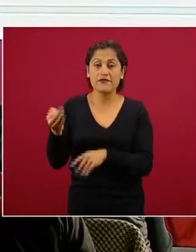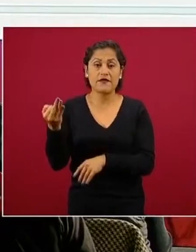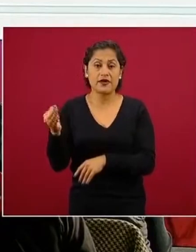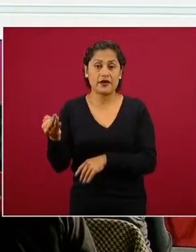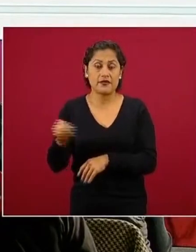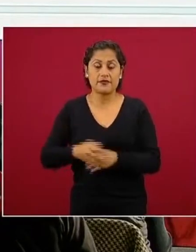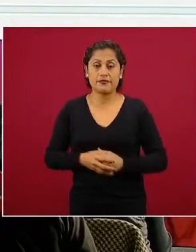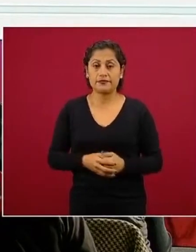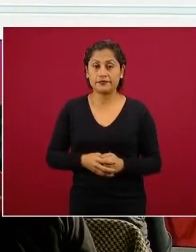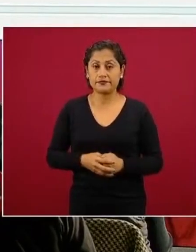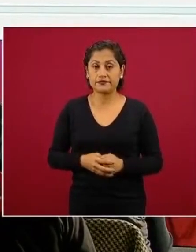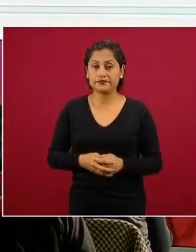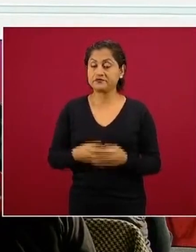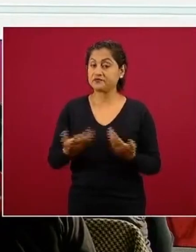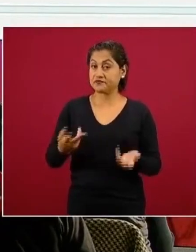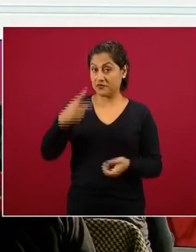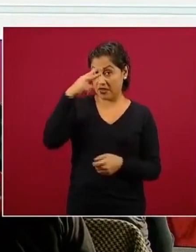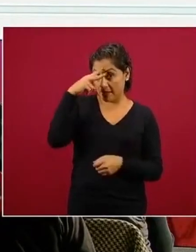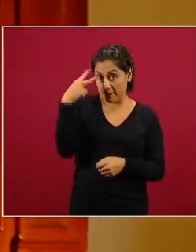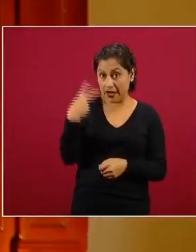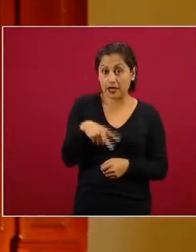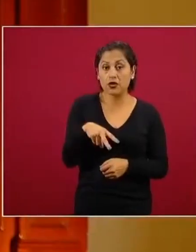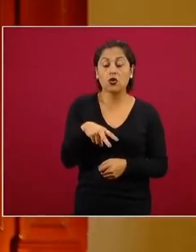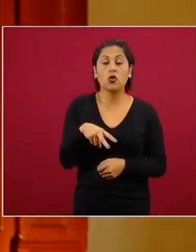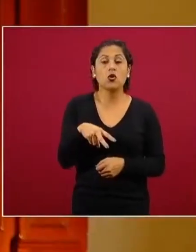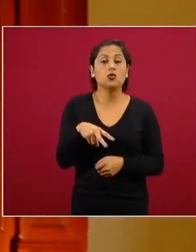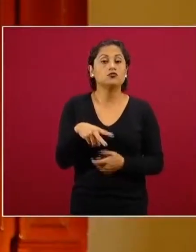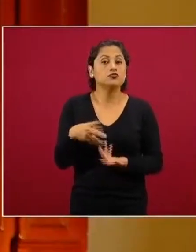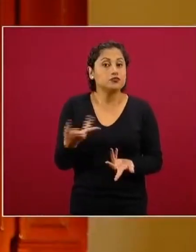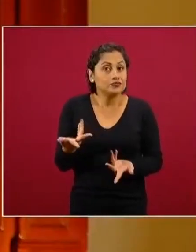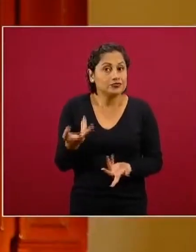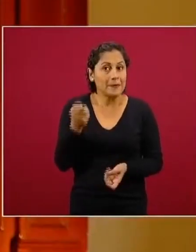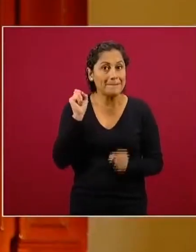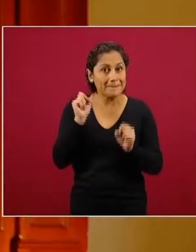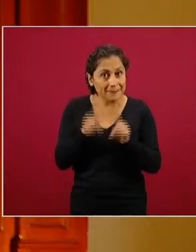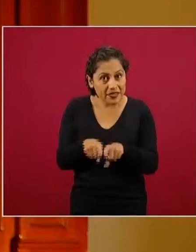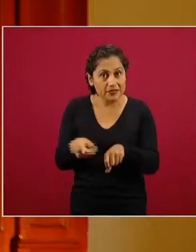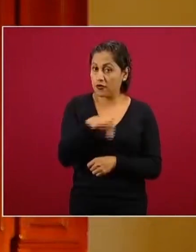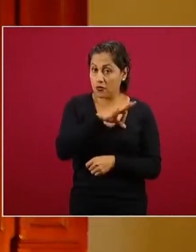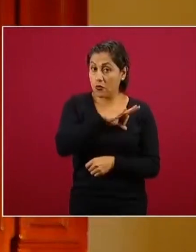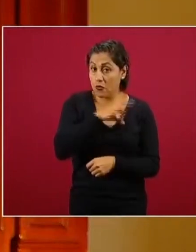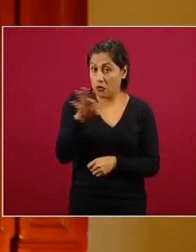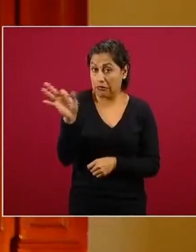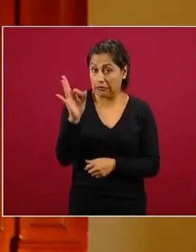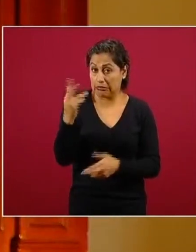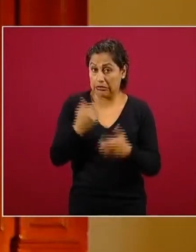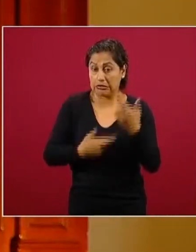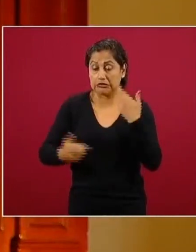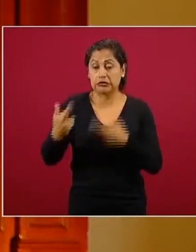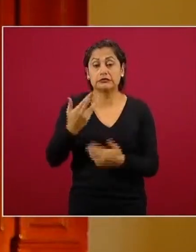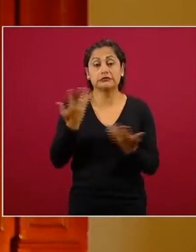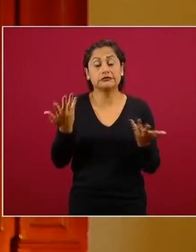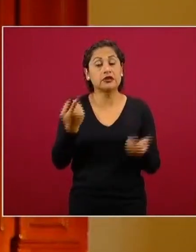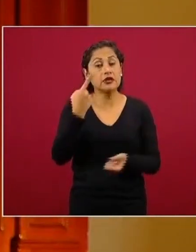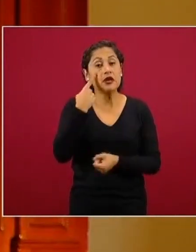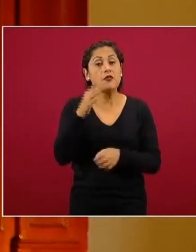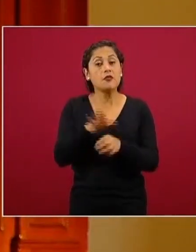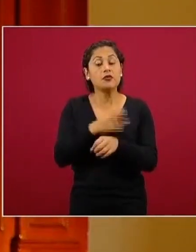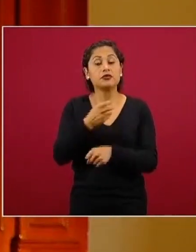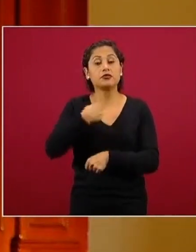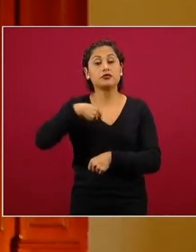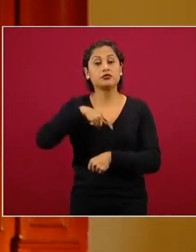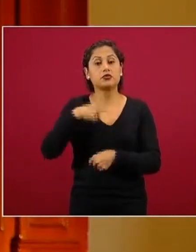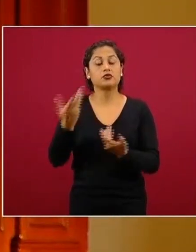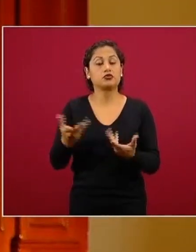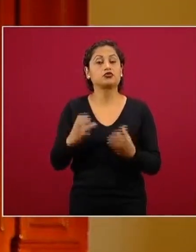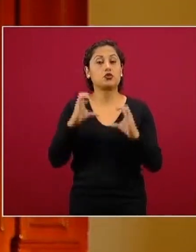febrero. ¿México está exento de este riesgo? La respuesta es no, evidentemente no. La epidemia que en México se contempló que